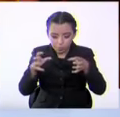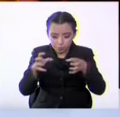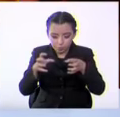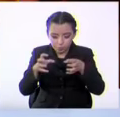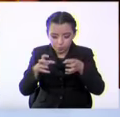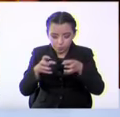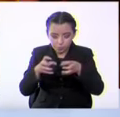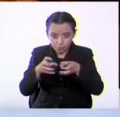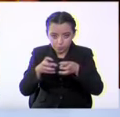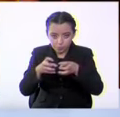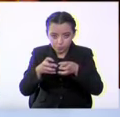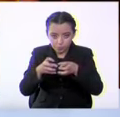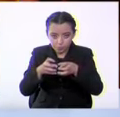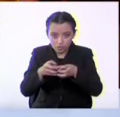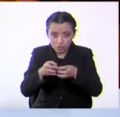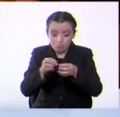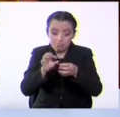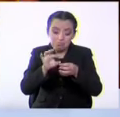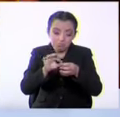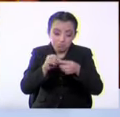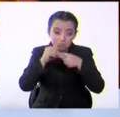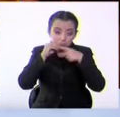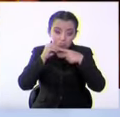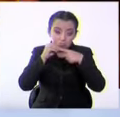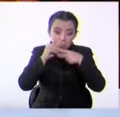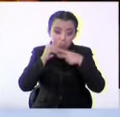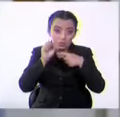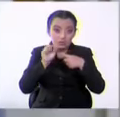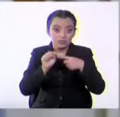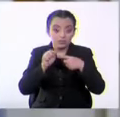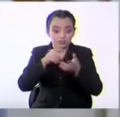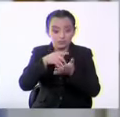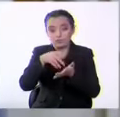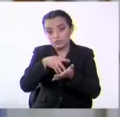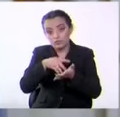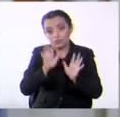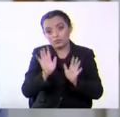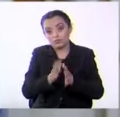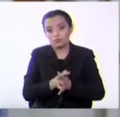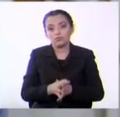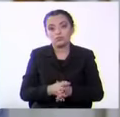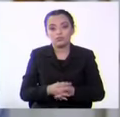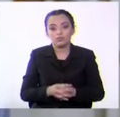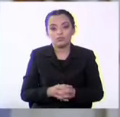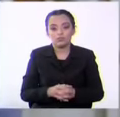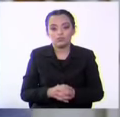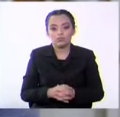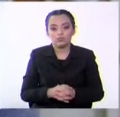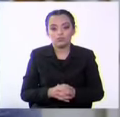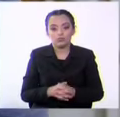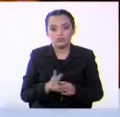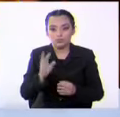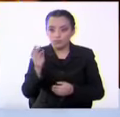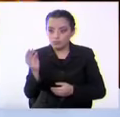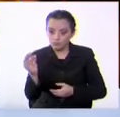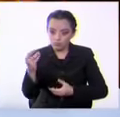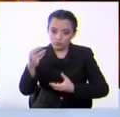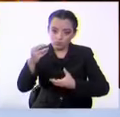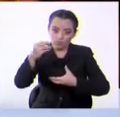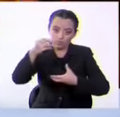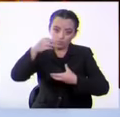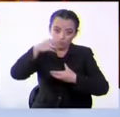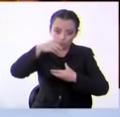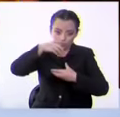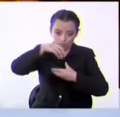alelos de un tipo particular en la población. Por ejemplo, implantando después una gran cantidad de alelos que en